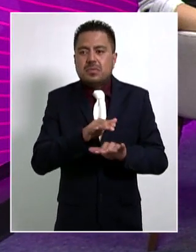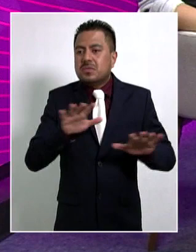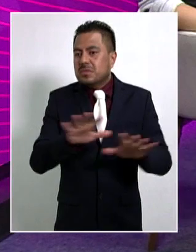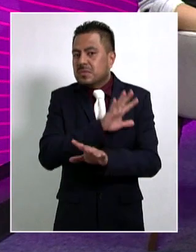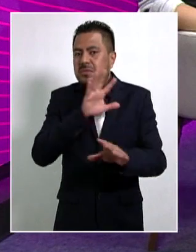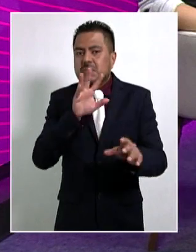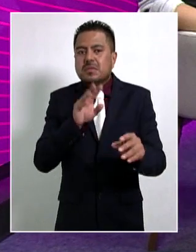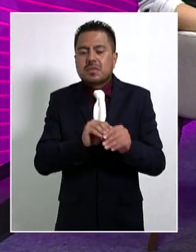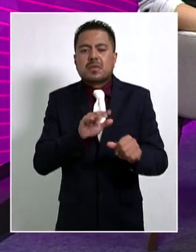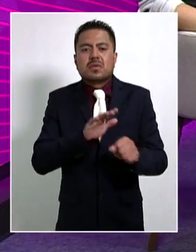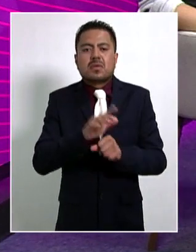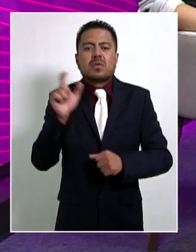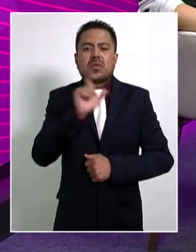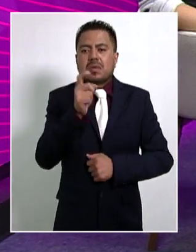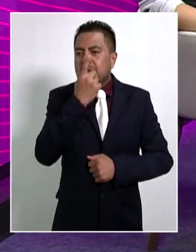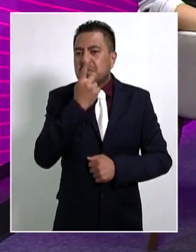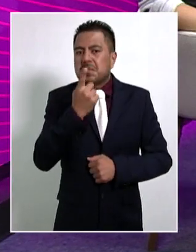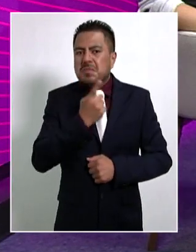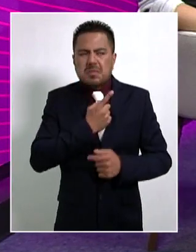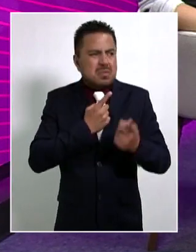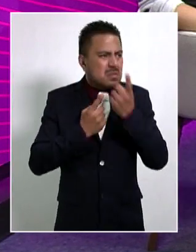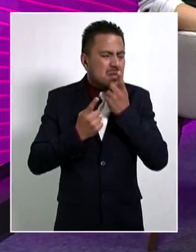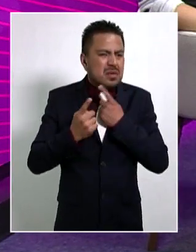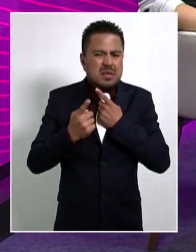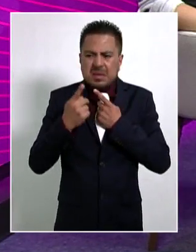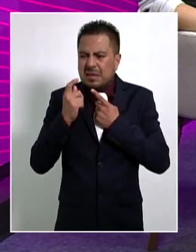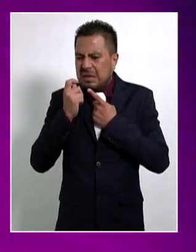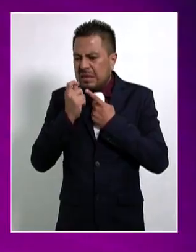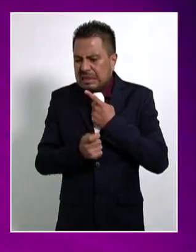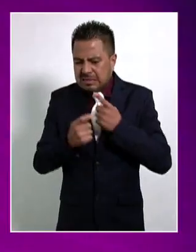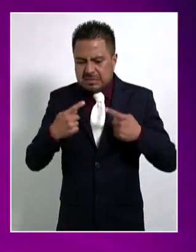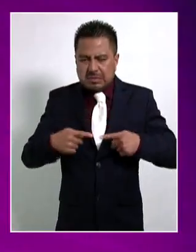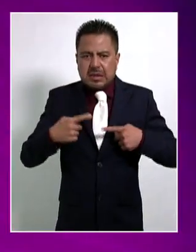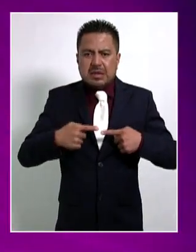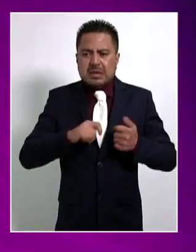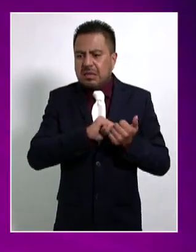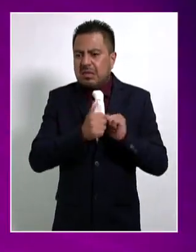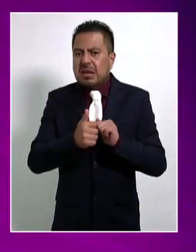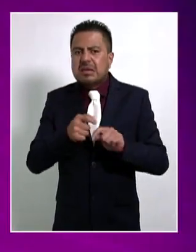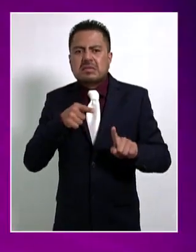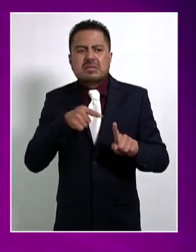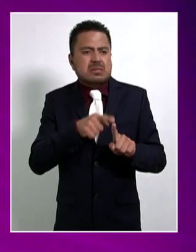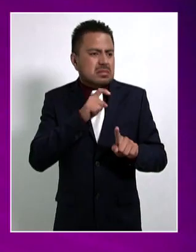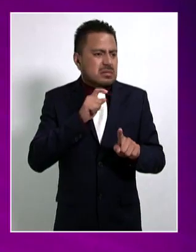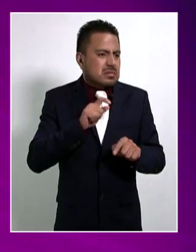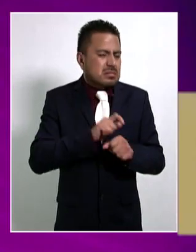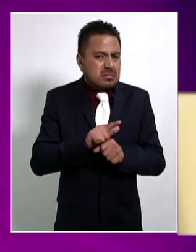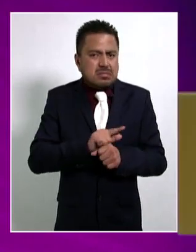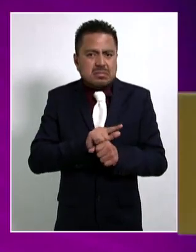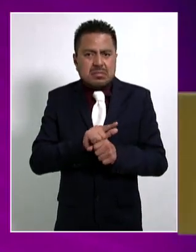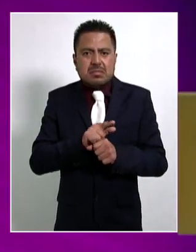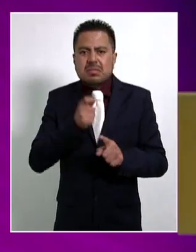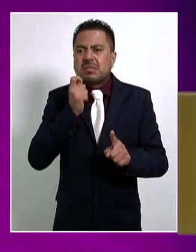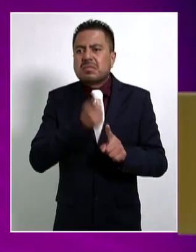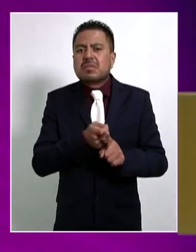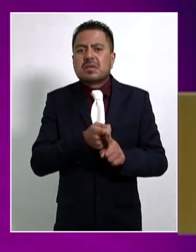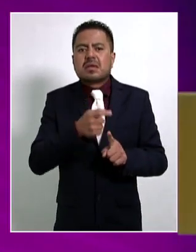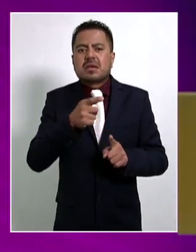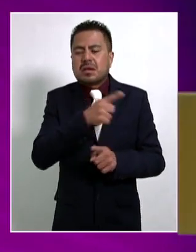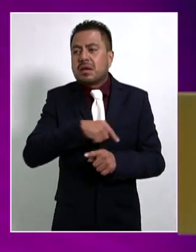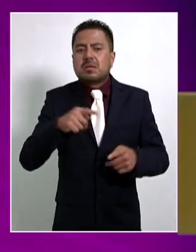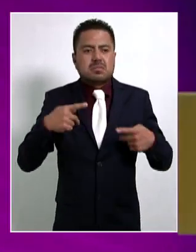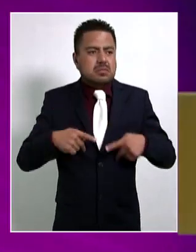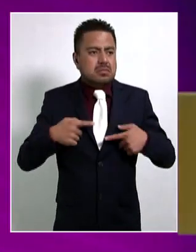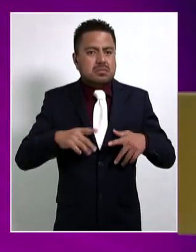todo, cuando decimos ¿quiénes somos las personas trans? Siempre surge esa pregunta. Bien, pues somos